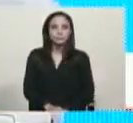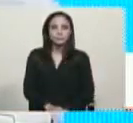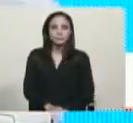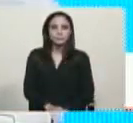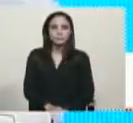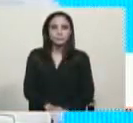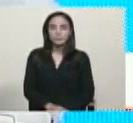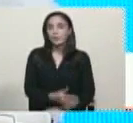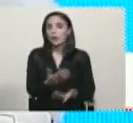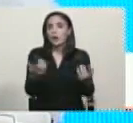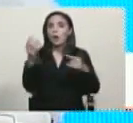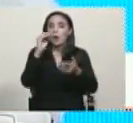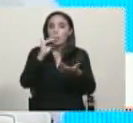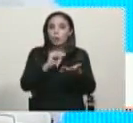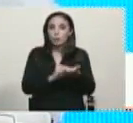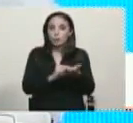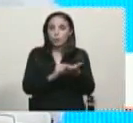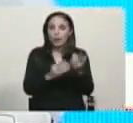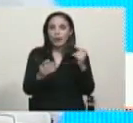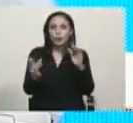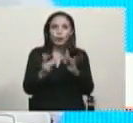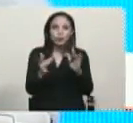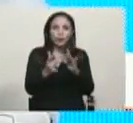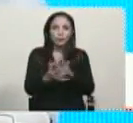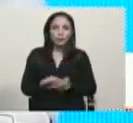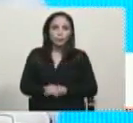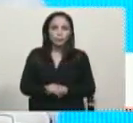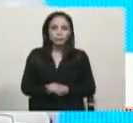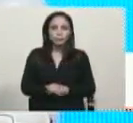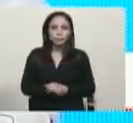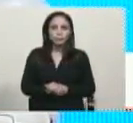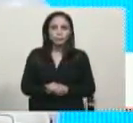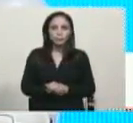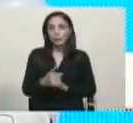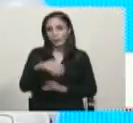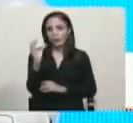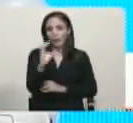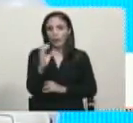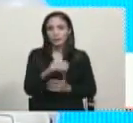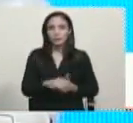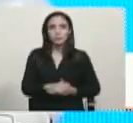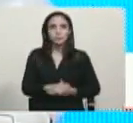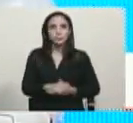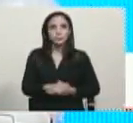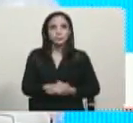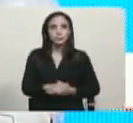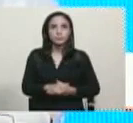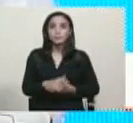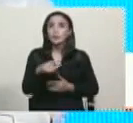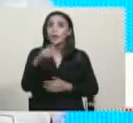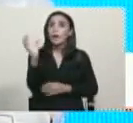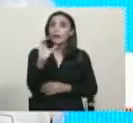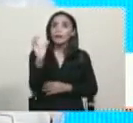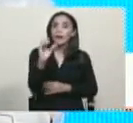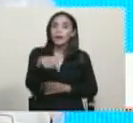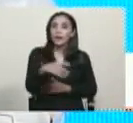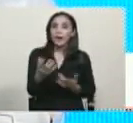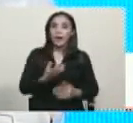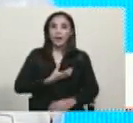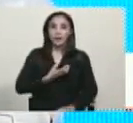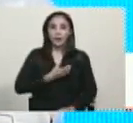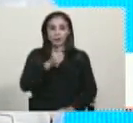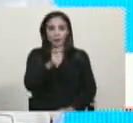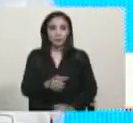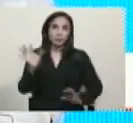de Cumaná nos vamos al municipio Libertador, en Caracas. Allá en Caracas está la alcaldesa